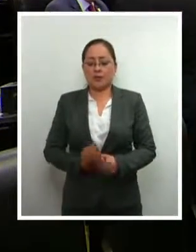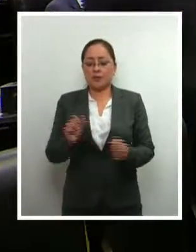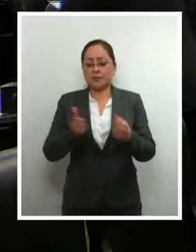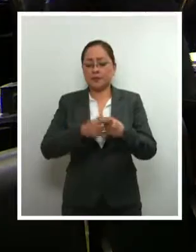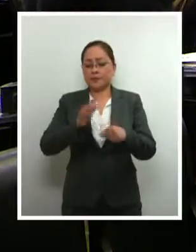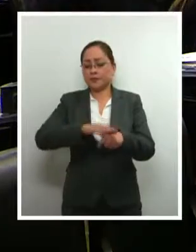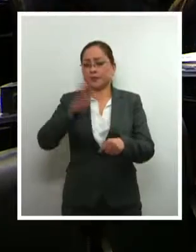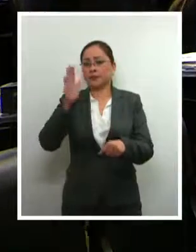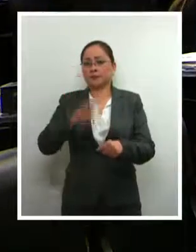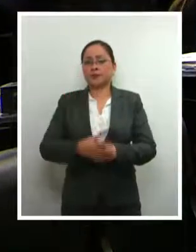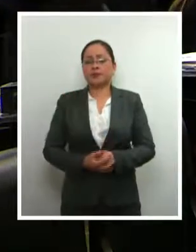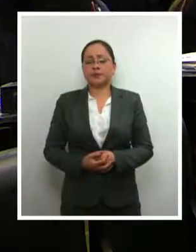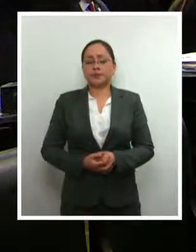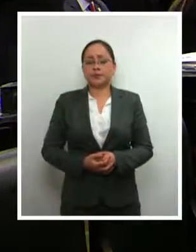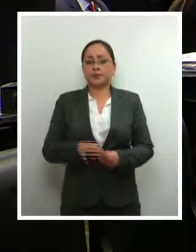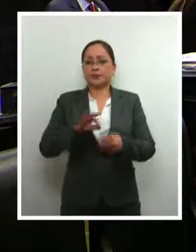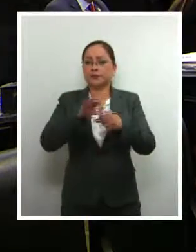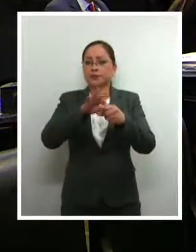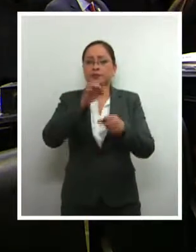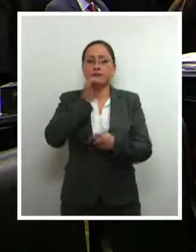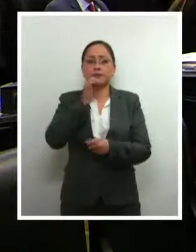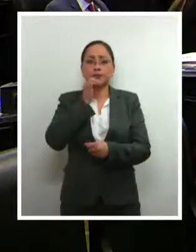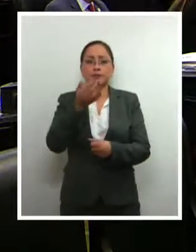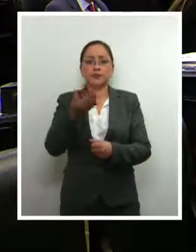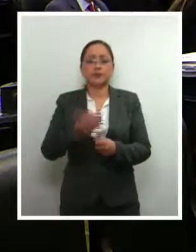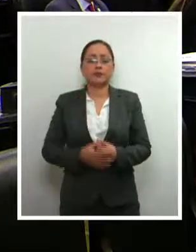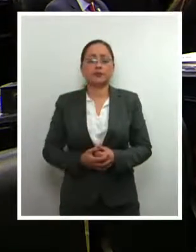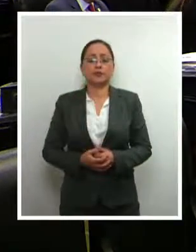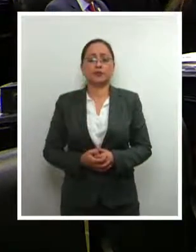¿Alguien más falta por emitir su voto?